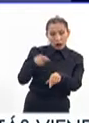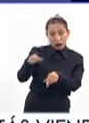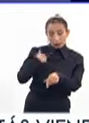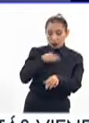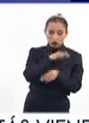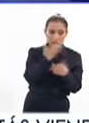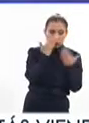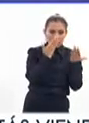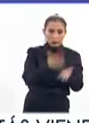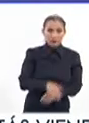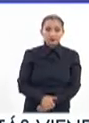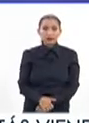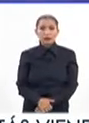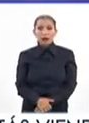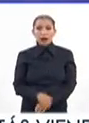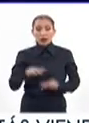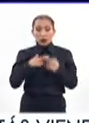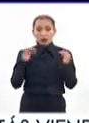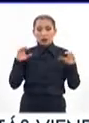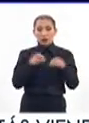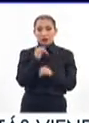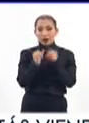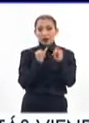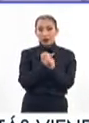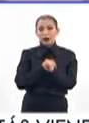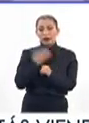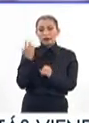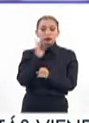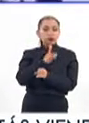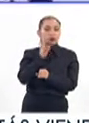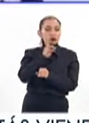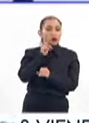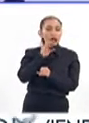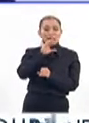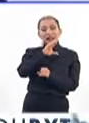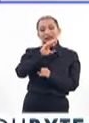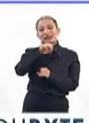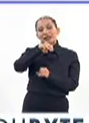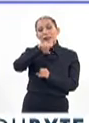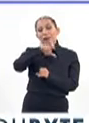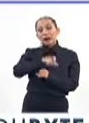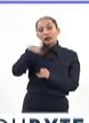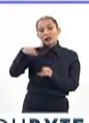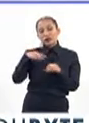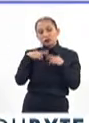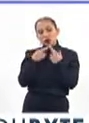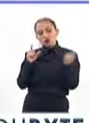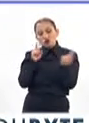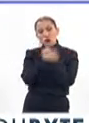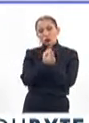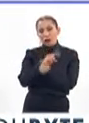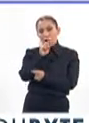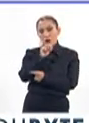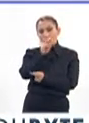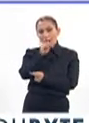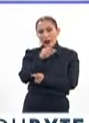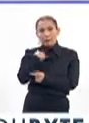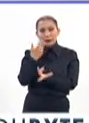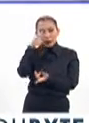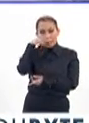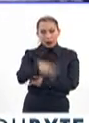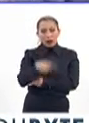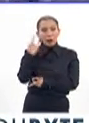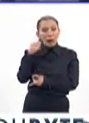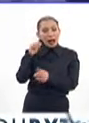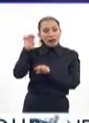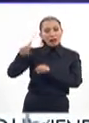final para lo que todos estamos. El Encuentro Internacional de Simulación, CIMEX, es uno de los acercamientos de la máxima casa de estudios de